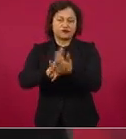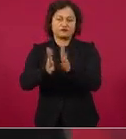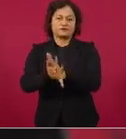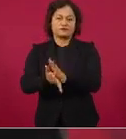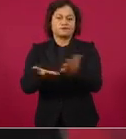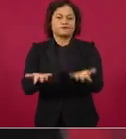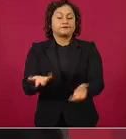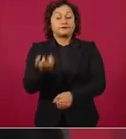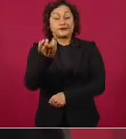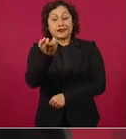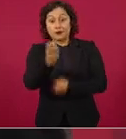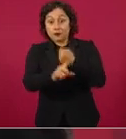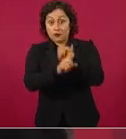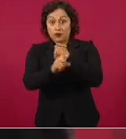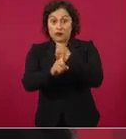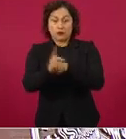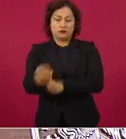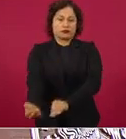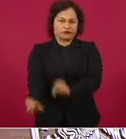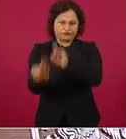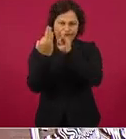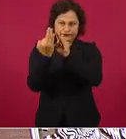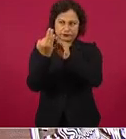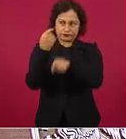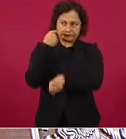seguirlo enfrentando,